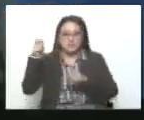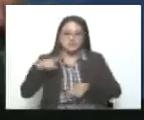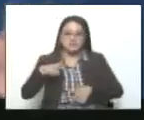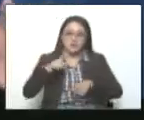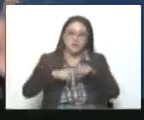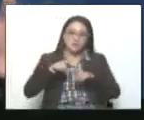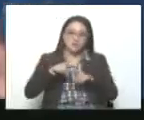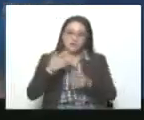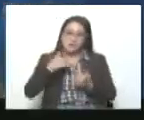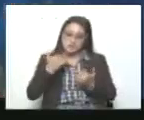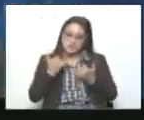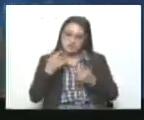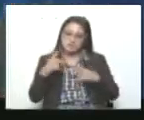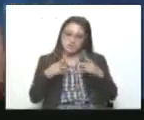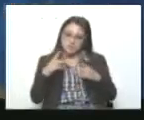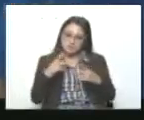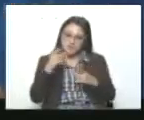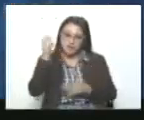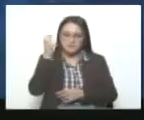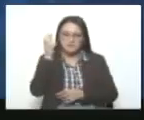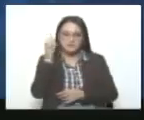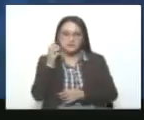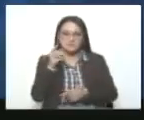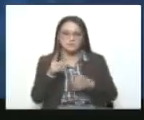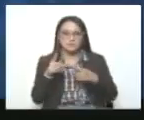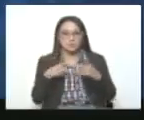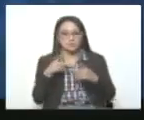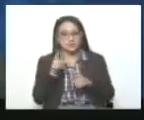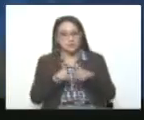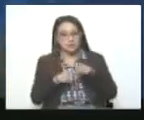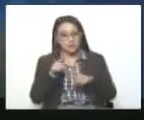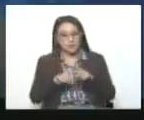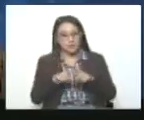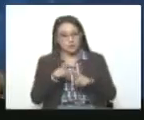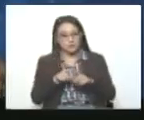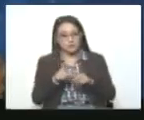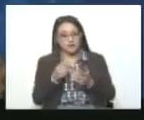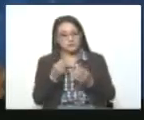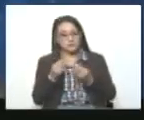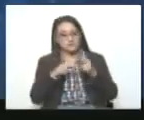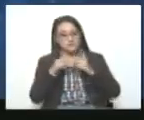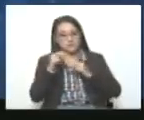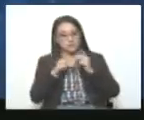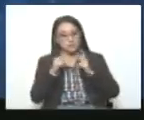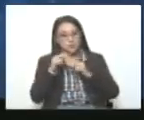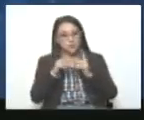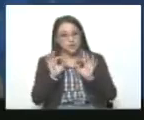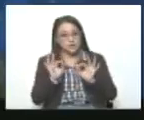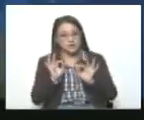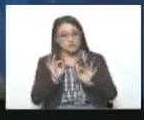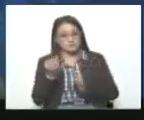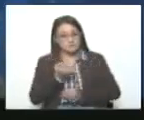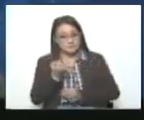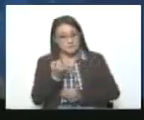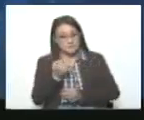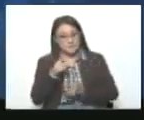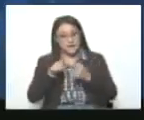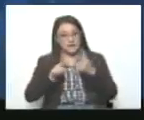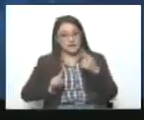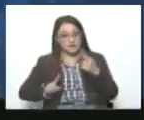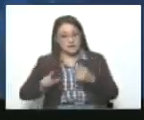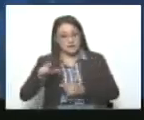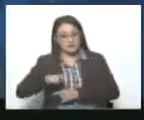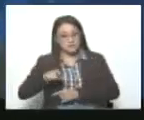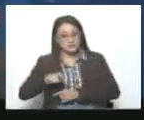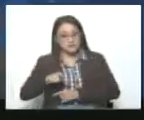para producir capacidades, producir bienes, generar infraestructura necesaria, generar energía necesaria